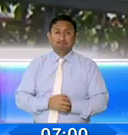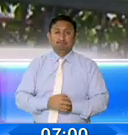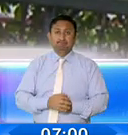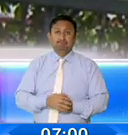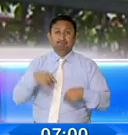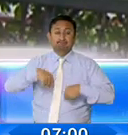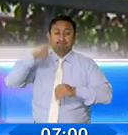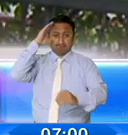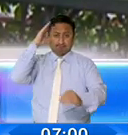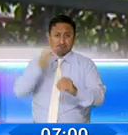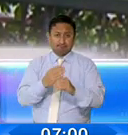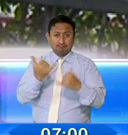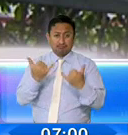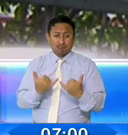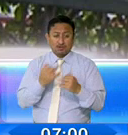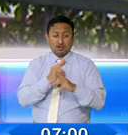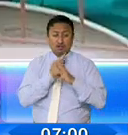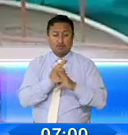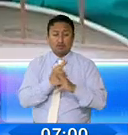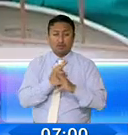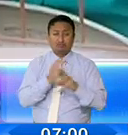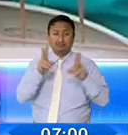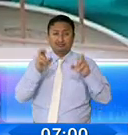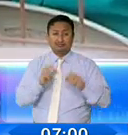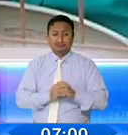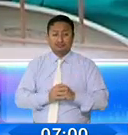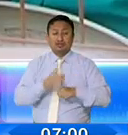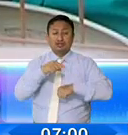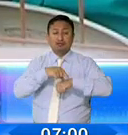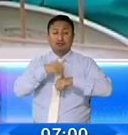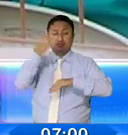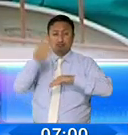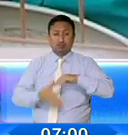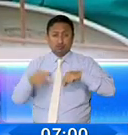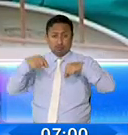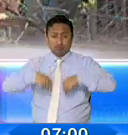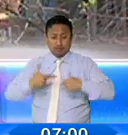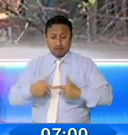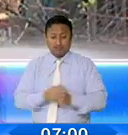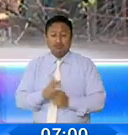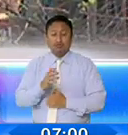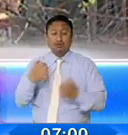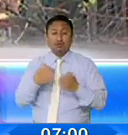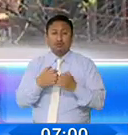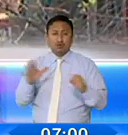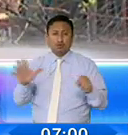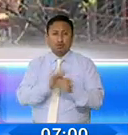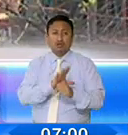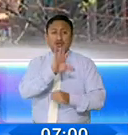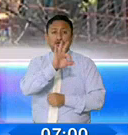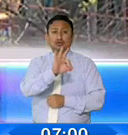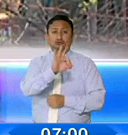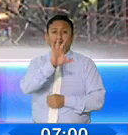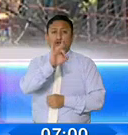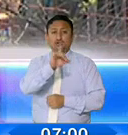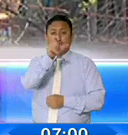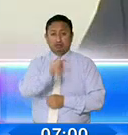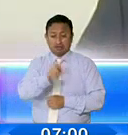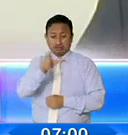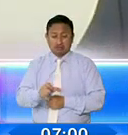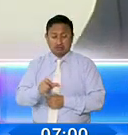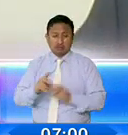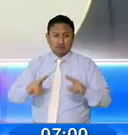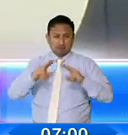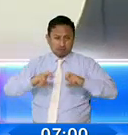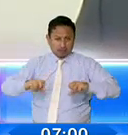entregar resultados dentro de los plazos establecidos, se mantiene un equipo completo de 98 escrutadores. Tomando en cuenta